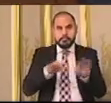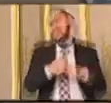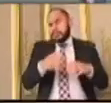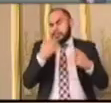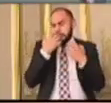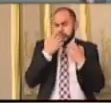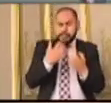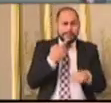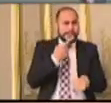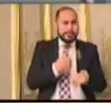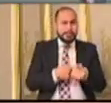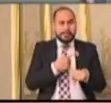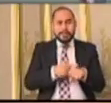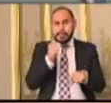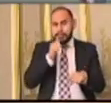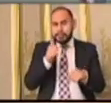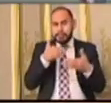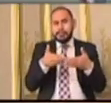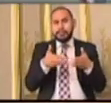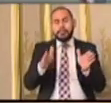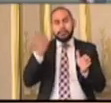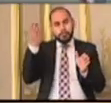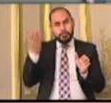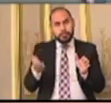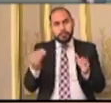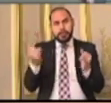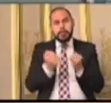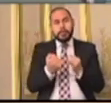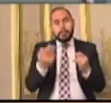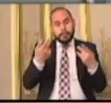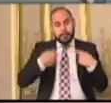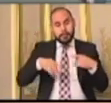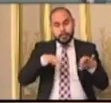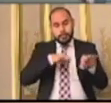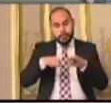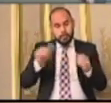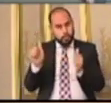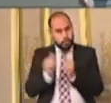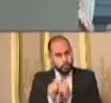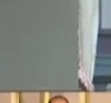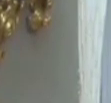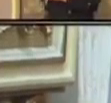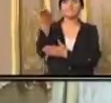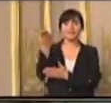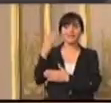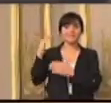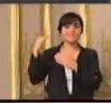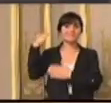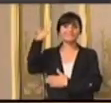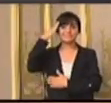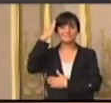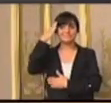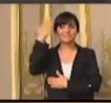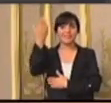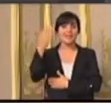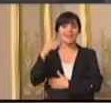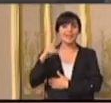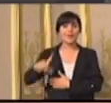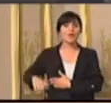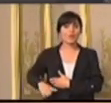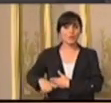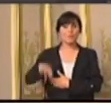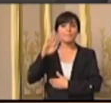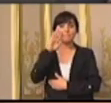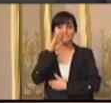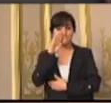siempre de puertas abiertas tanto tú como tu personal felicidades y muchas gracias el gobernador luis